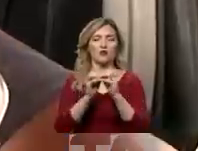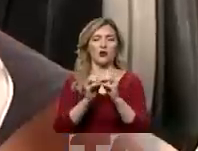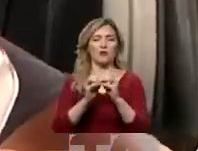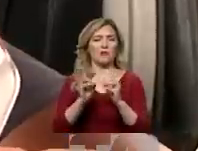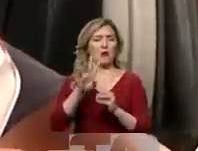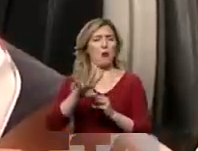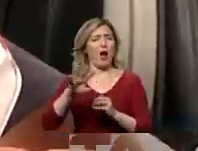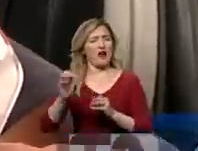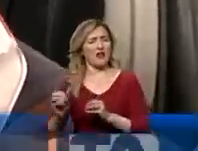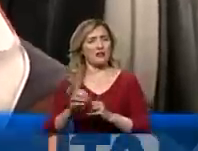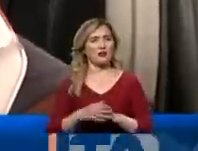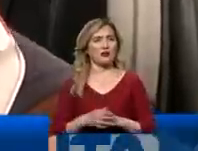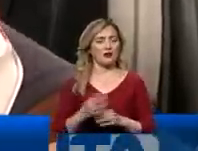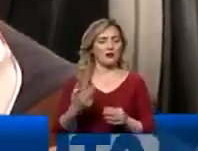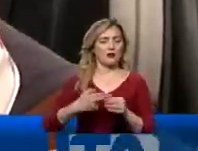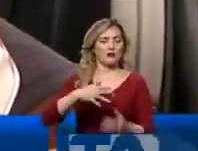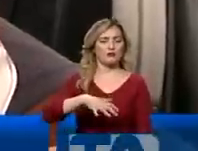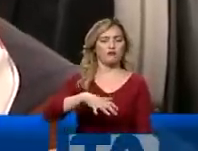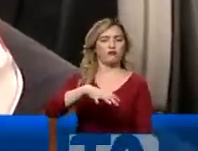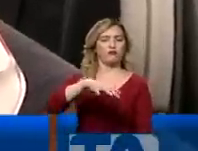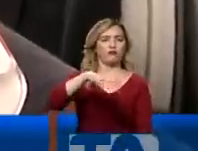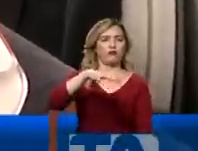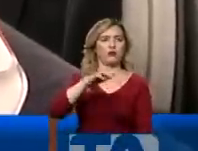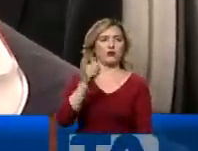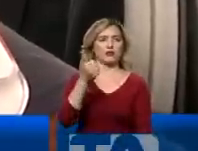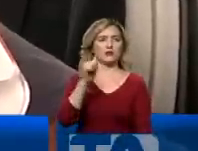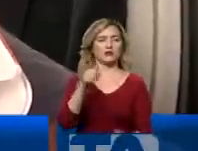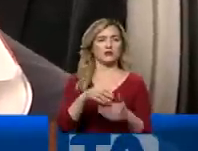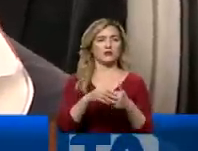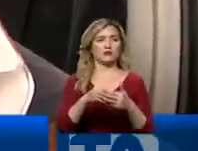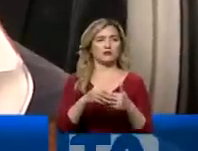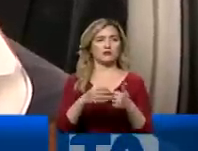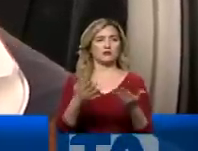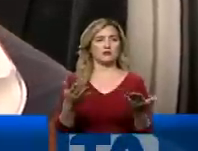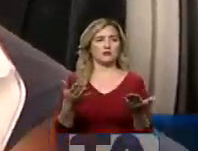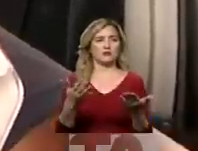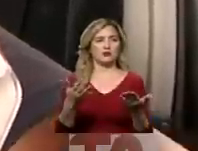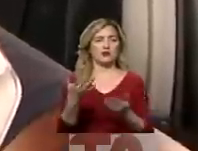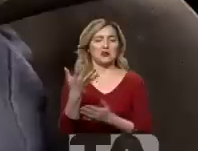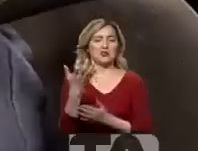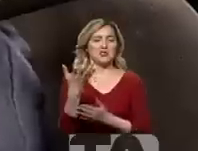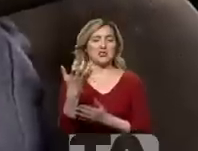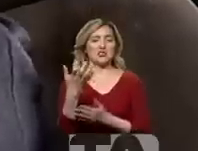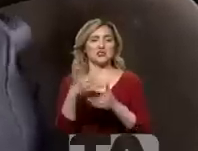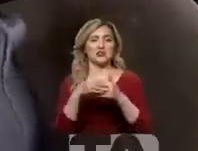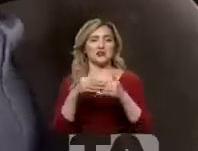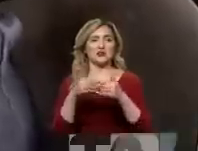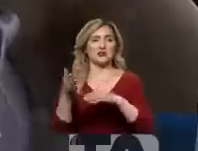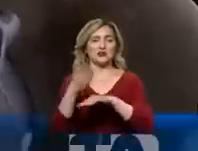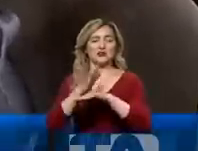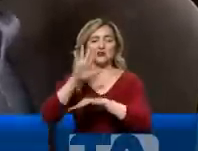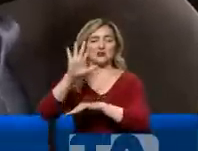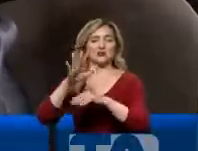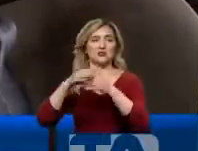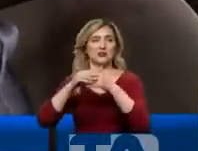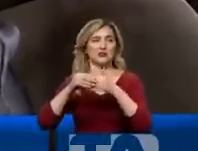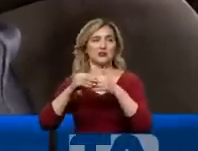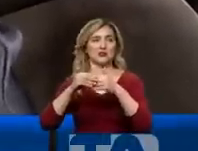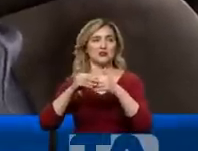ponía tanque lleno ahora con $10, ahora estoy poniendo con casi $15. Lo que antes ponía con